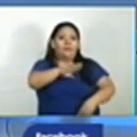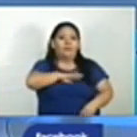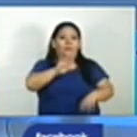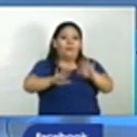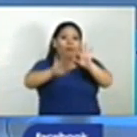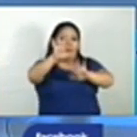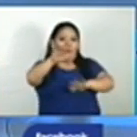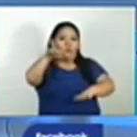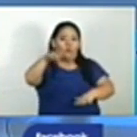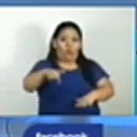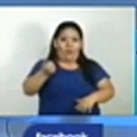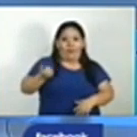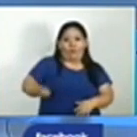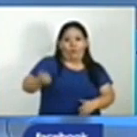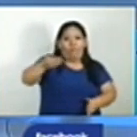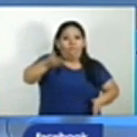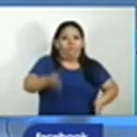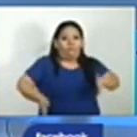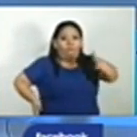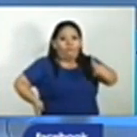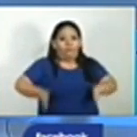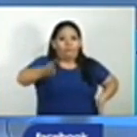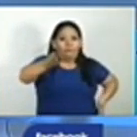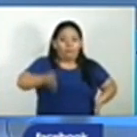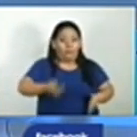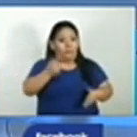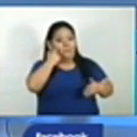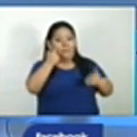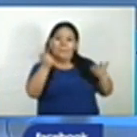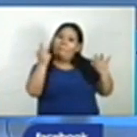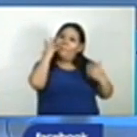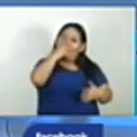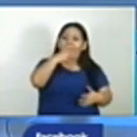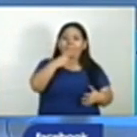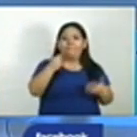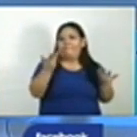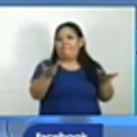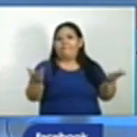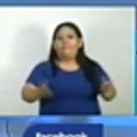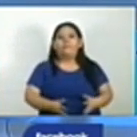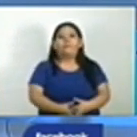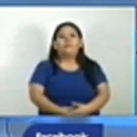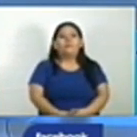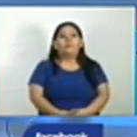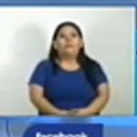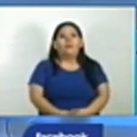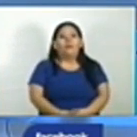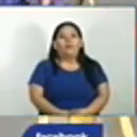el desfile estudiantil, que estuvo lleno de mucho colorido y mucho ingenio.